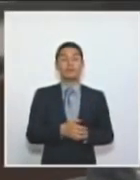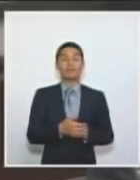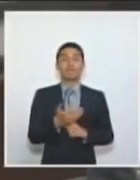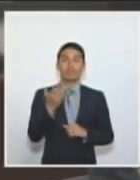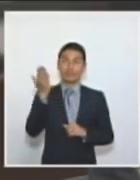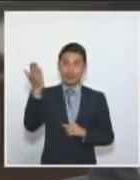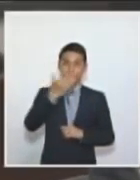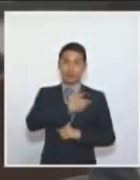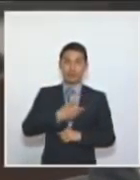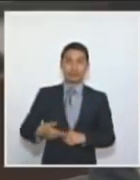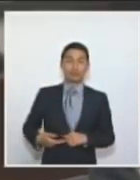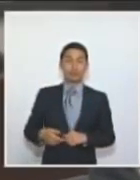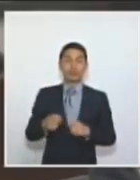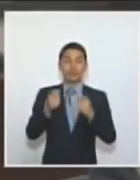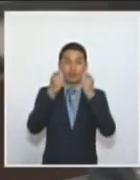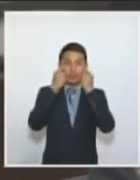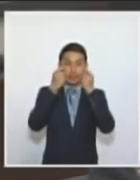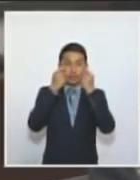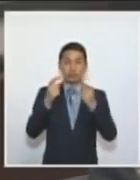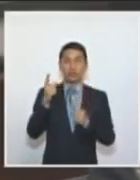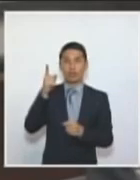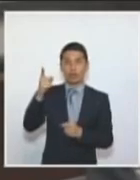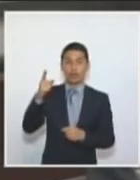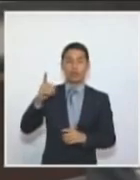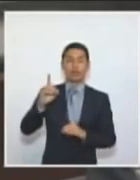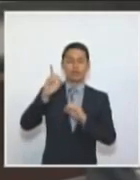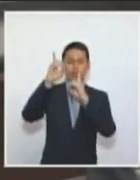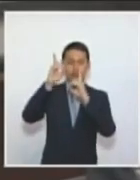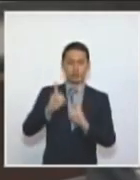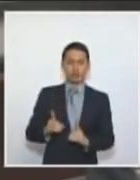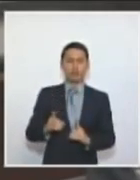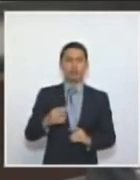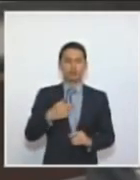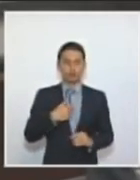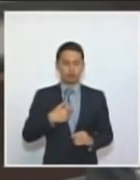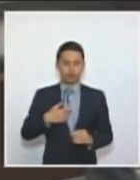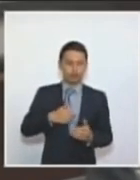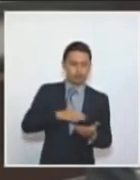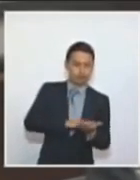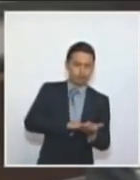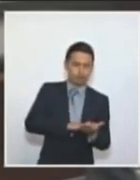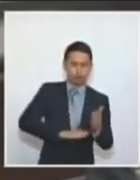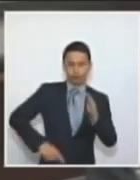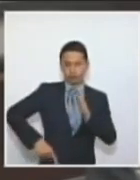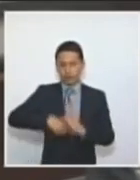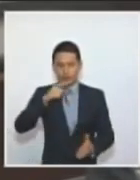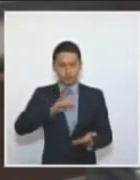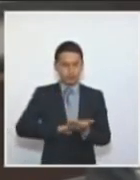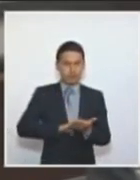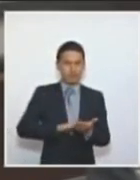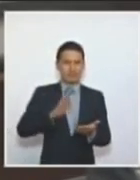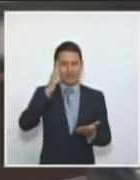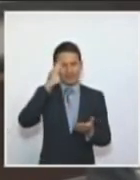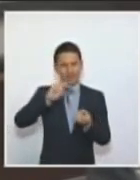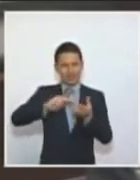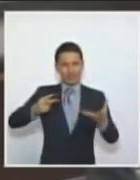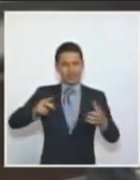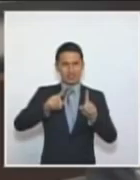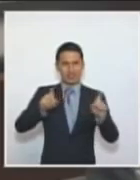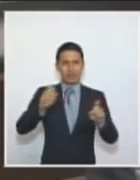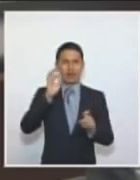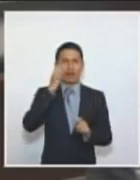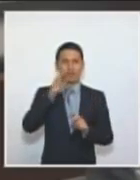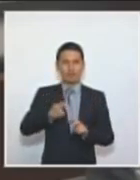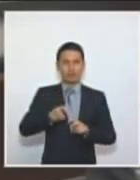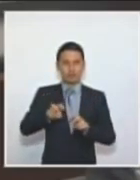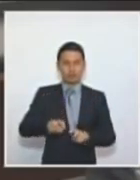Manuel Santos, cuando decidió intervenir de manera directa en esta crisis de la caficultura,